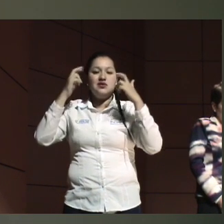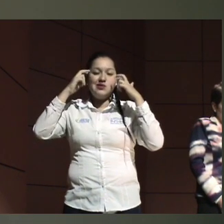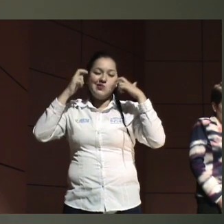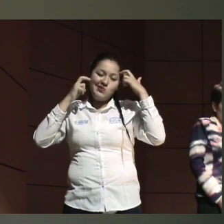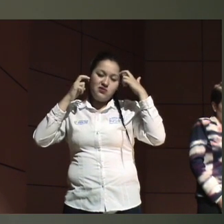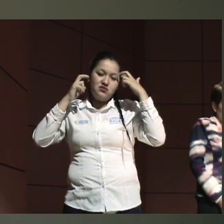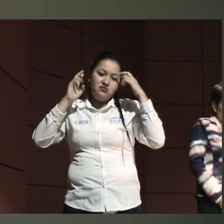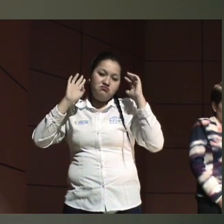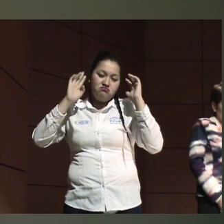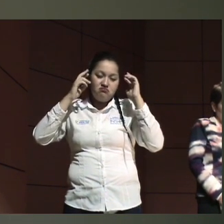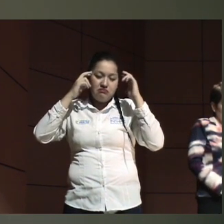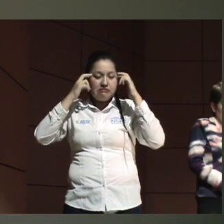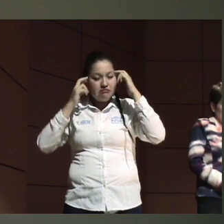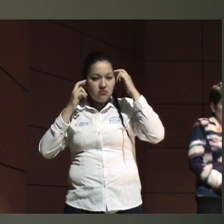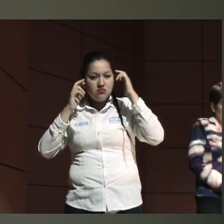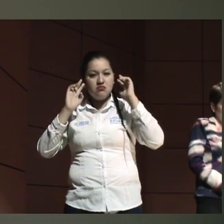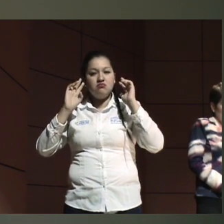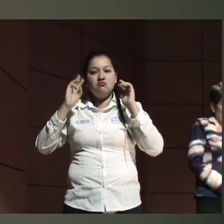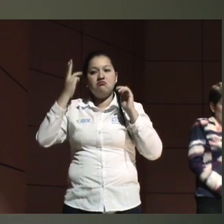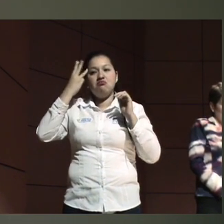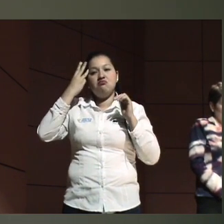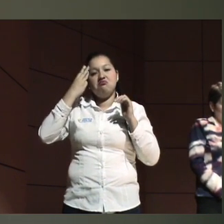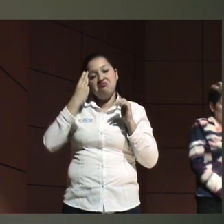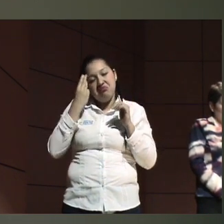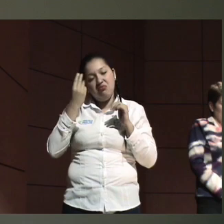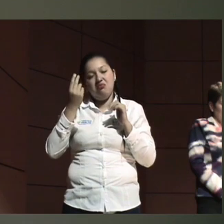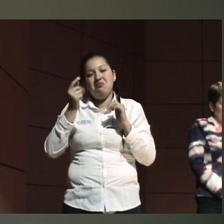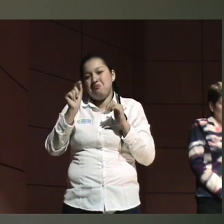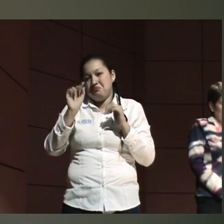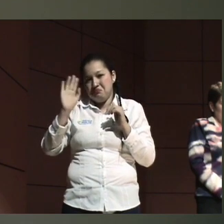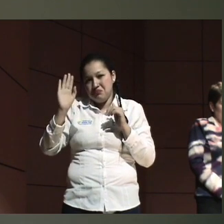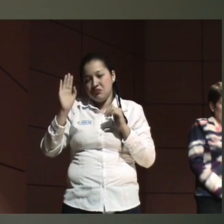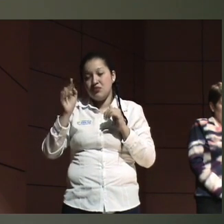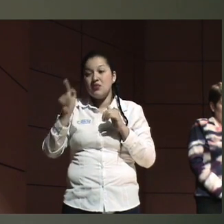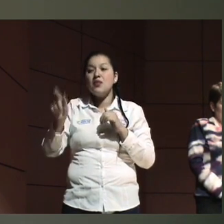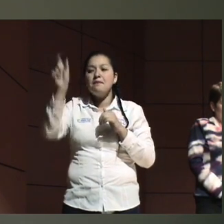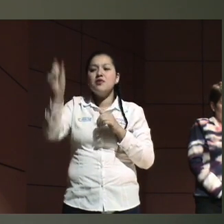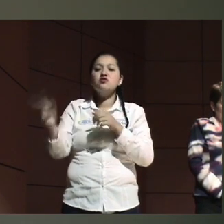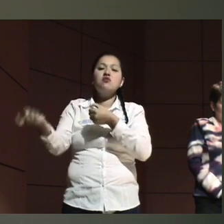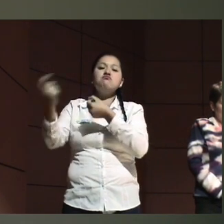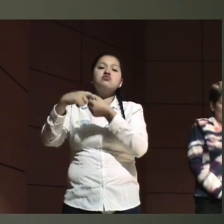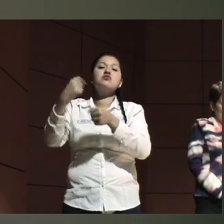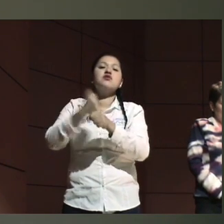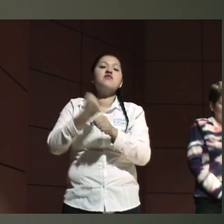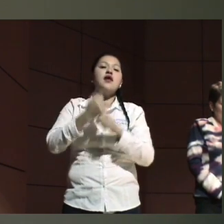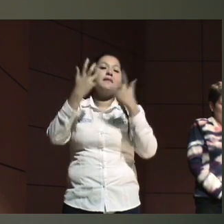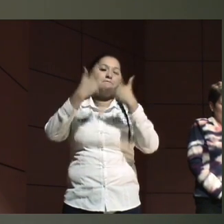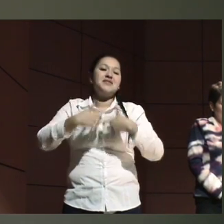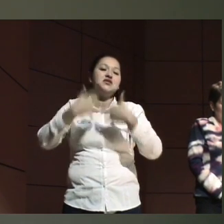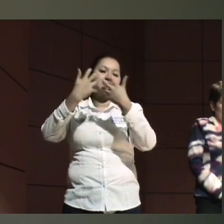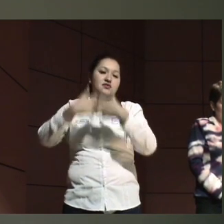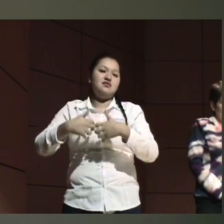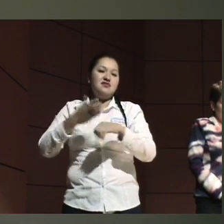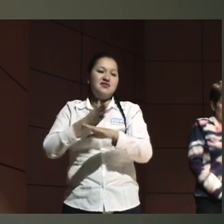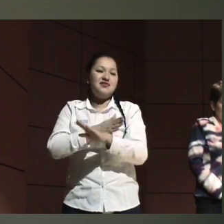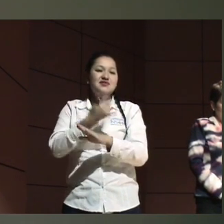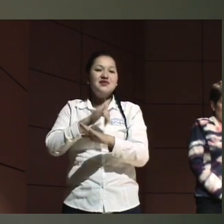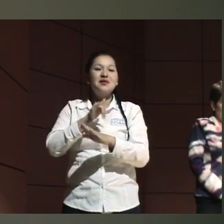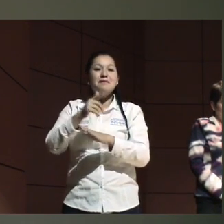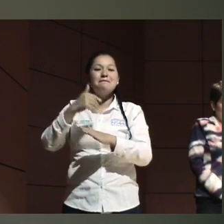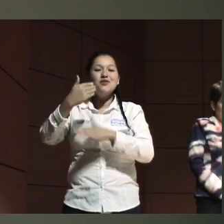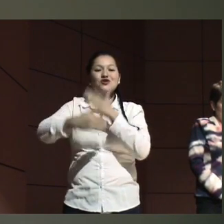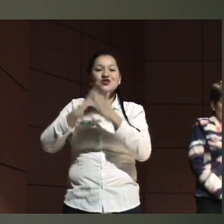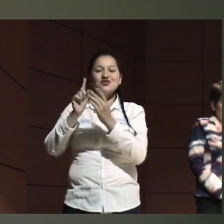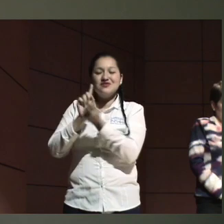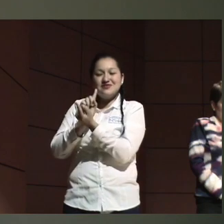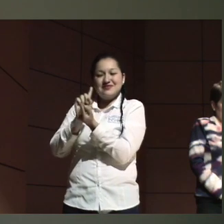vincula laboralmente con una empresa o sea sabemos que había sido las excluidas de los procesos de interdicción que tanto criticamos